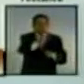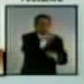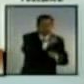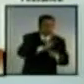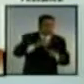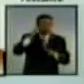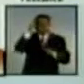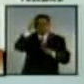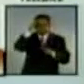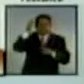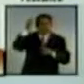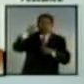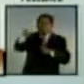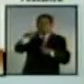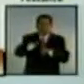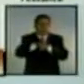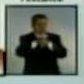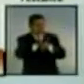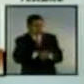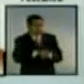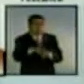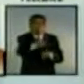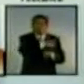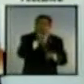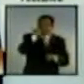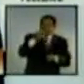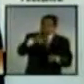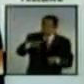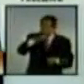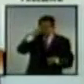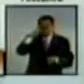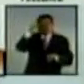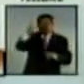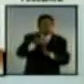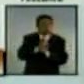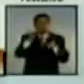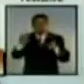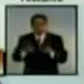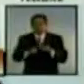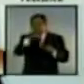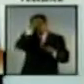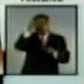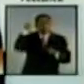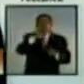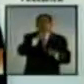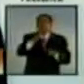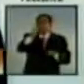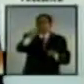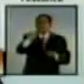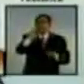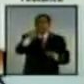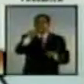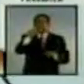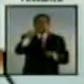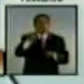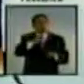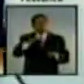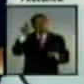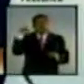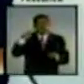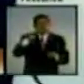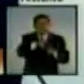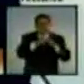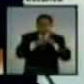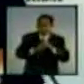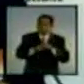que años atrás reprimieron a quienes buscaban el camino democrático. El señor Bartlett es solo la punta del